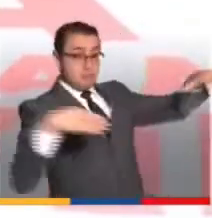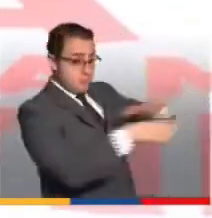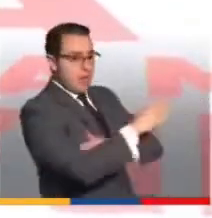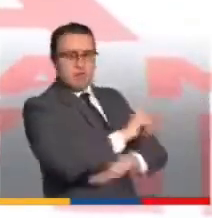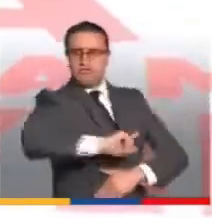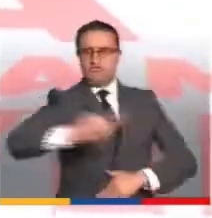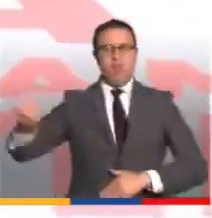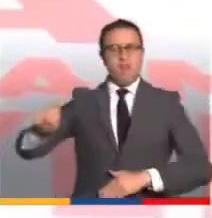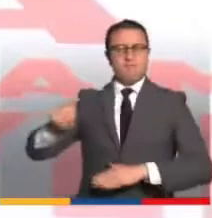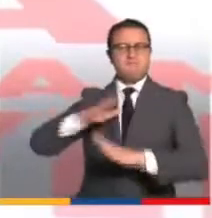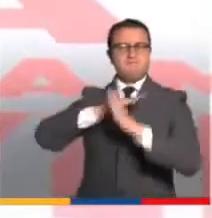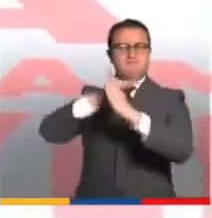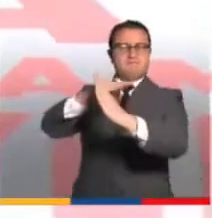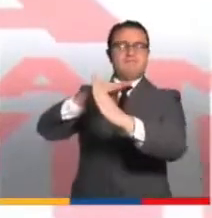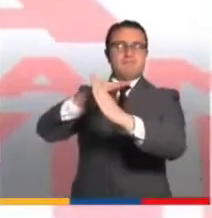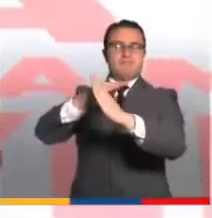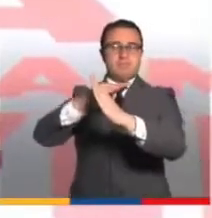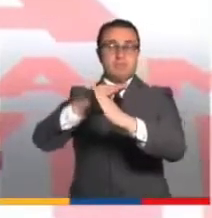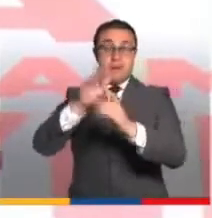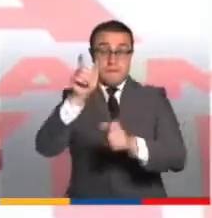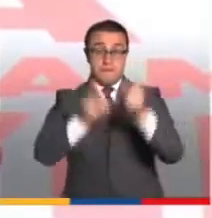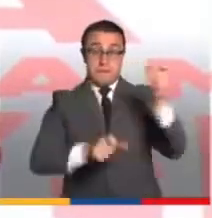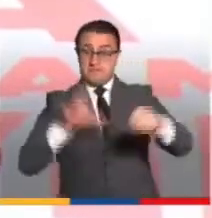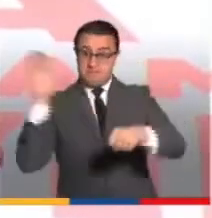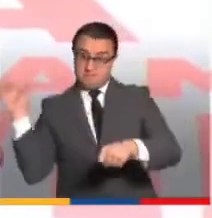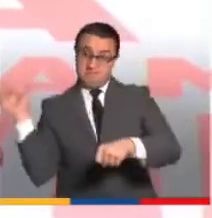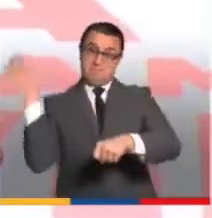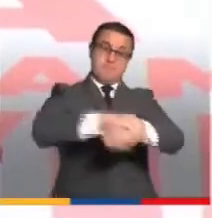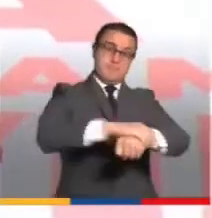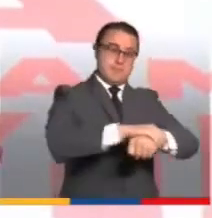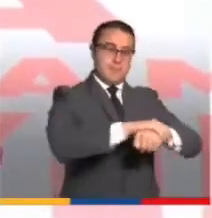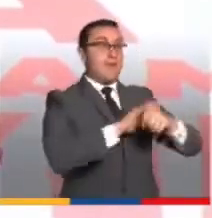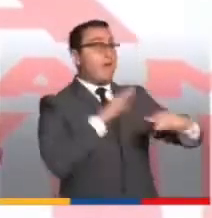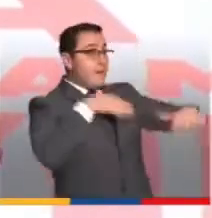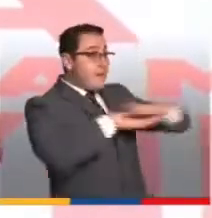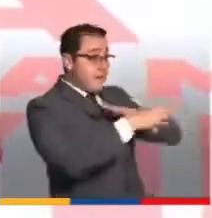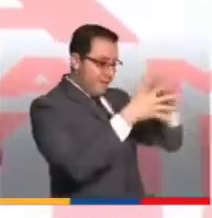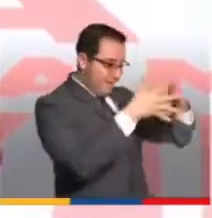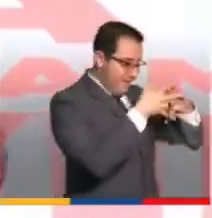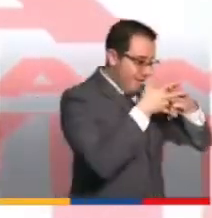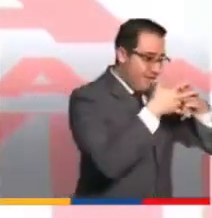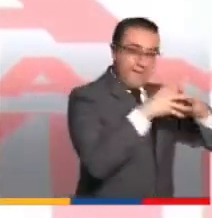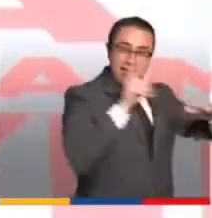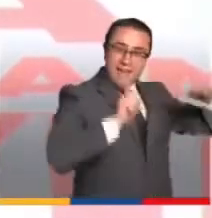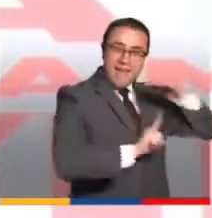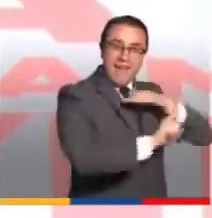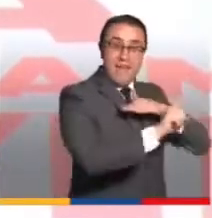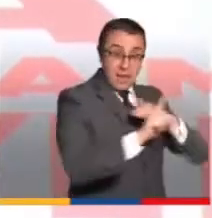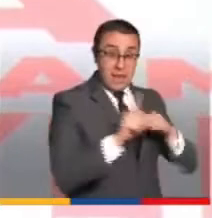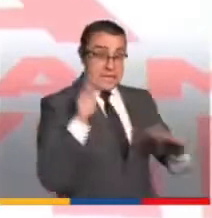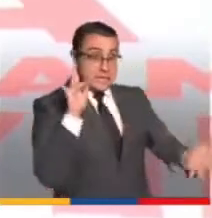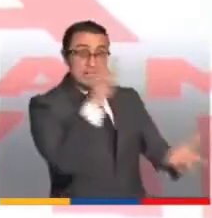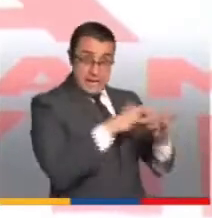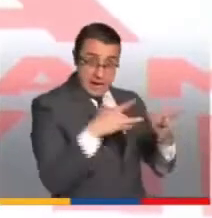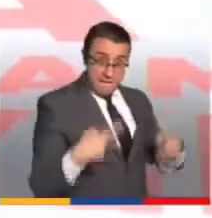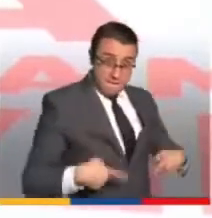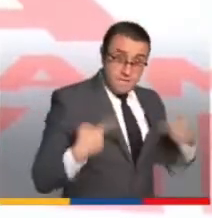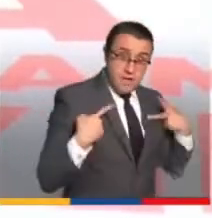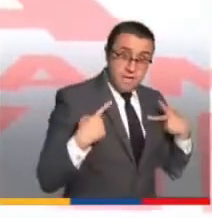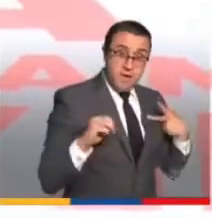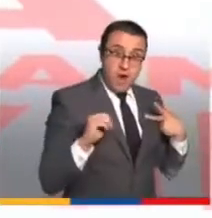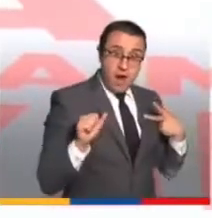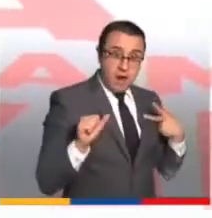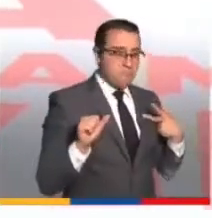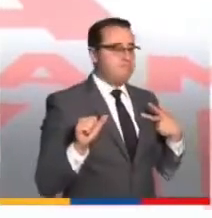que son tratados y maltratados cuando llegan allá, si es que llegan vivos y